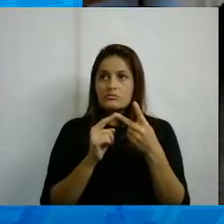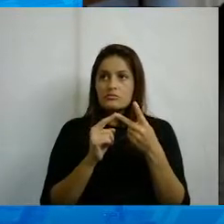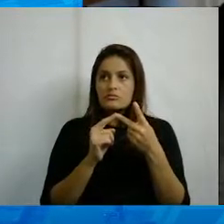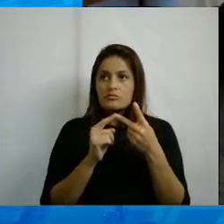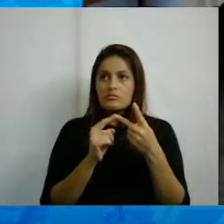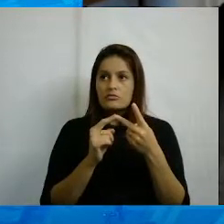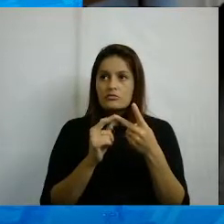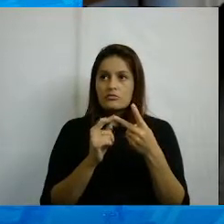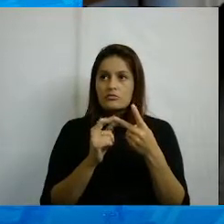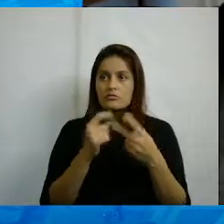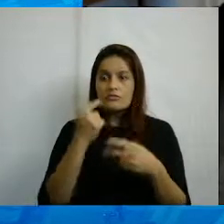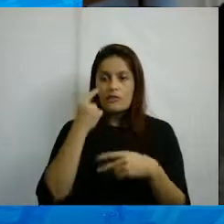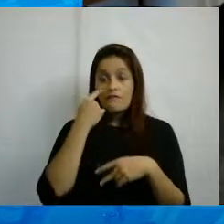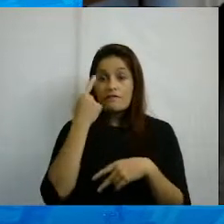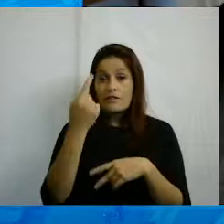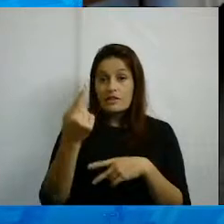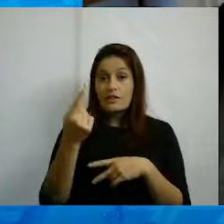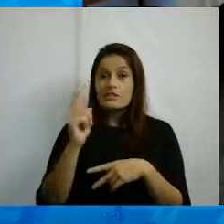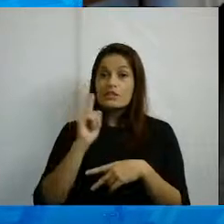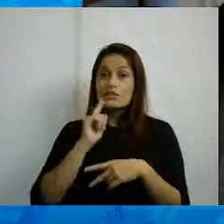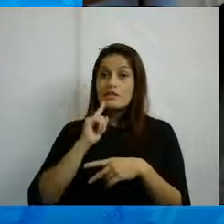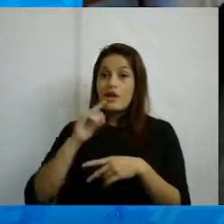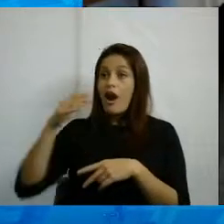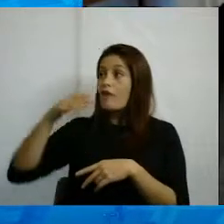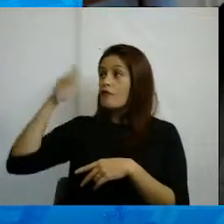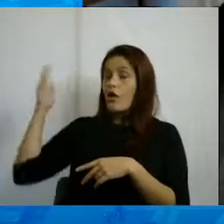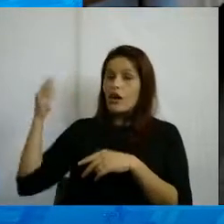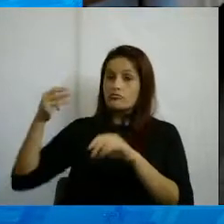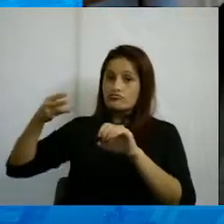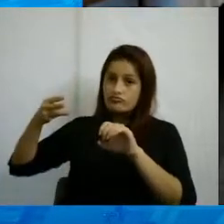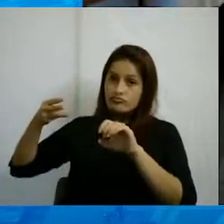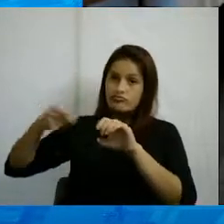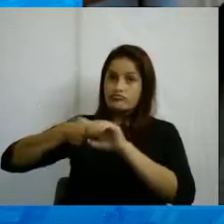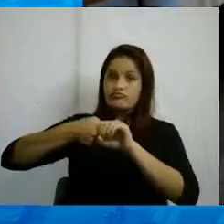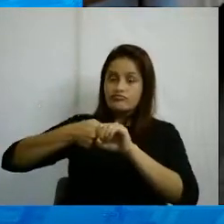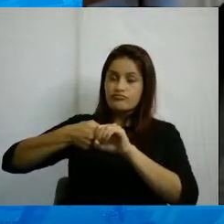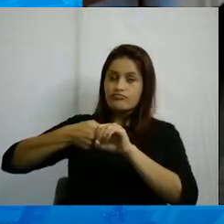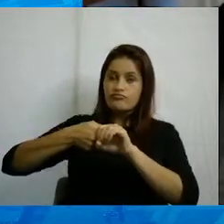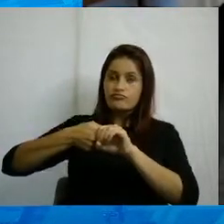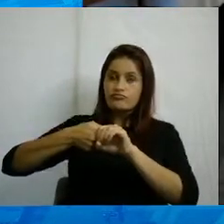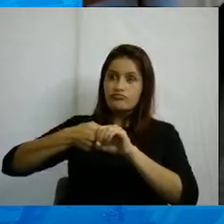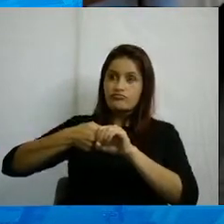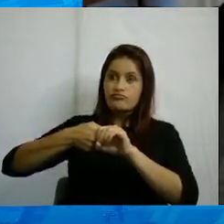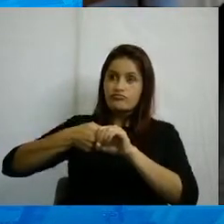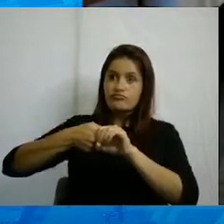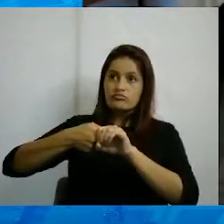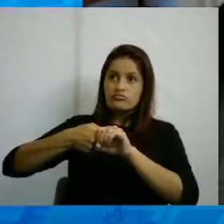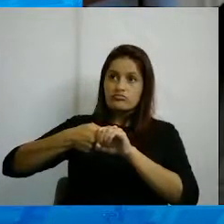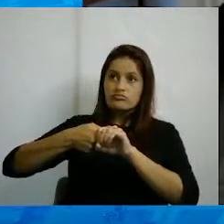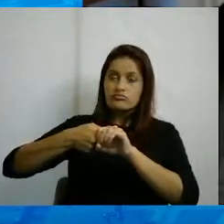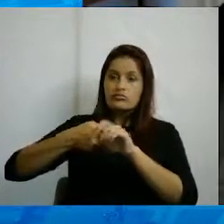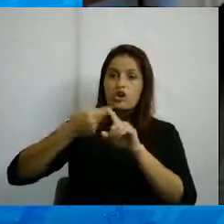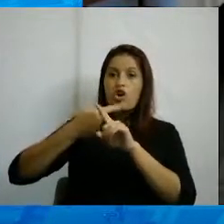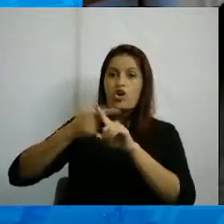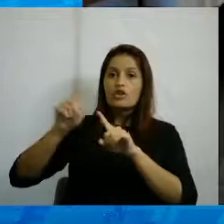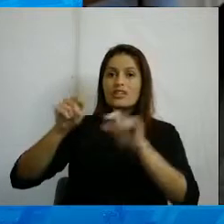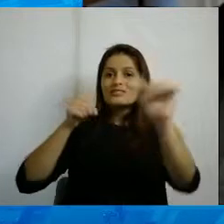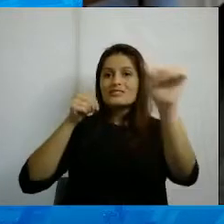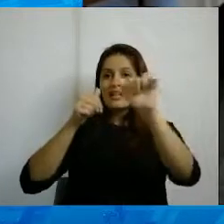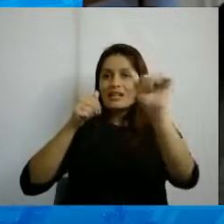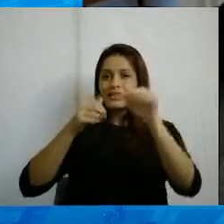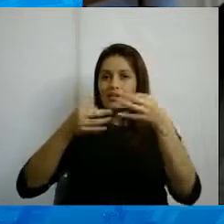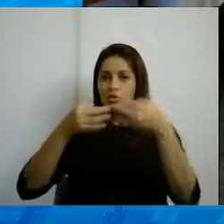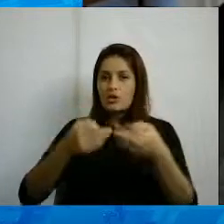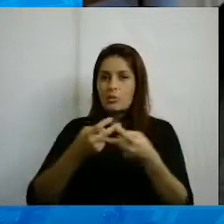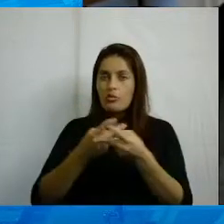porque comentabas que iba a haber una acá fuera de la municipalidad para hacer la recarga eléctrica y la otra en seguridad. Eso,